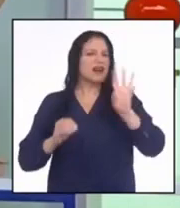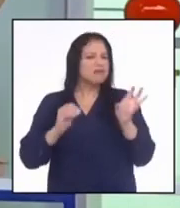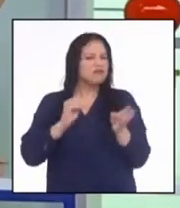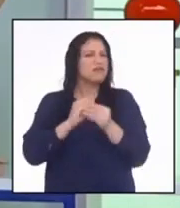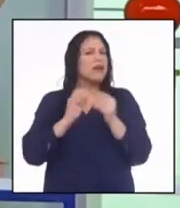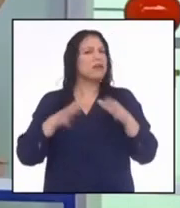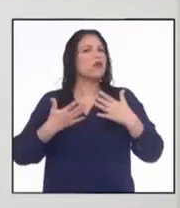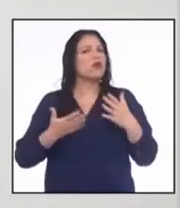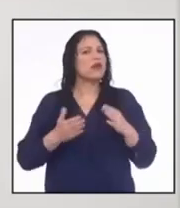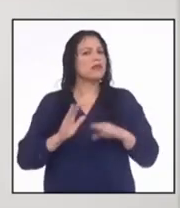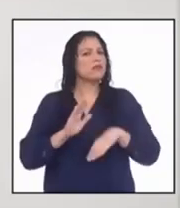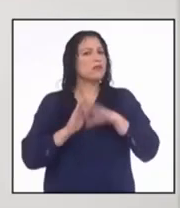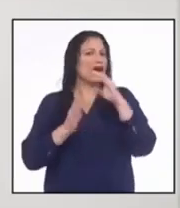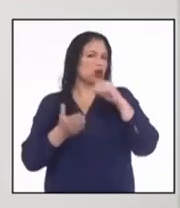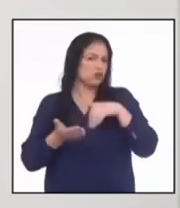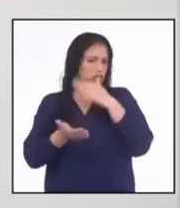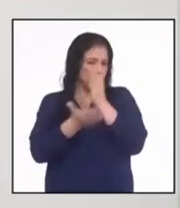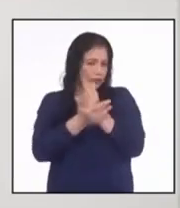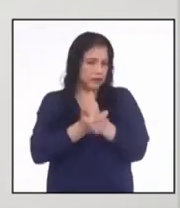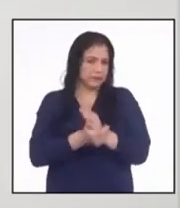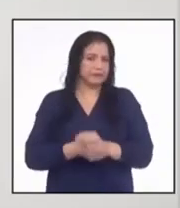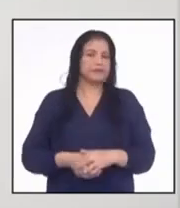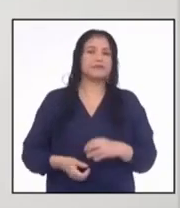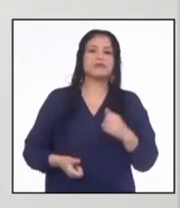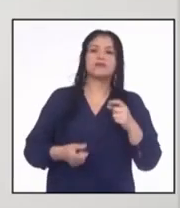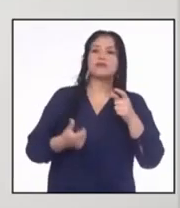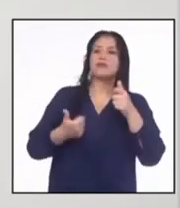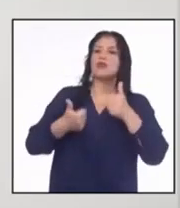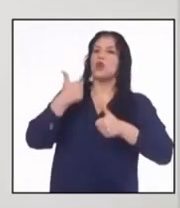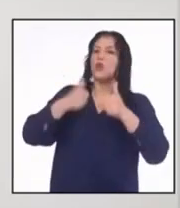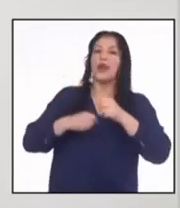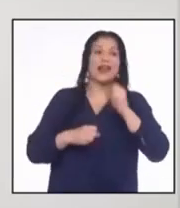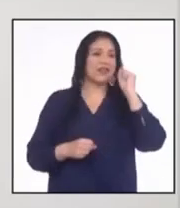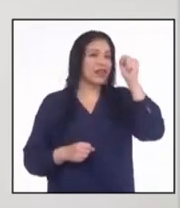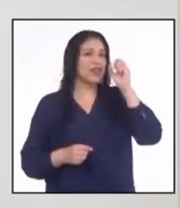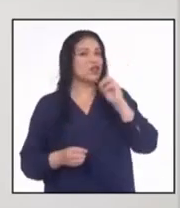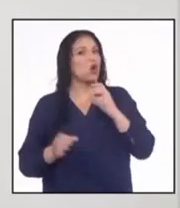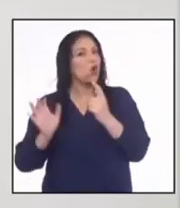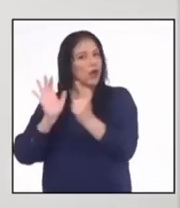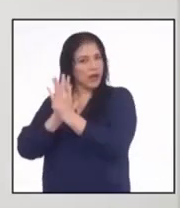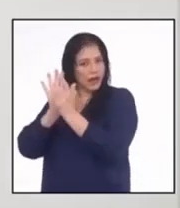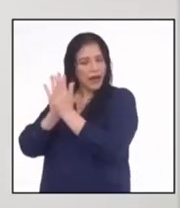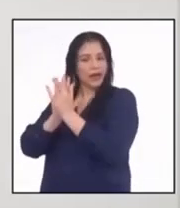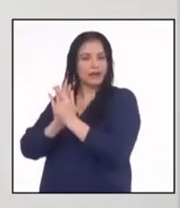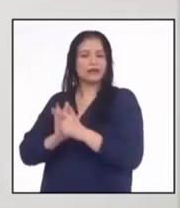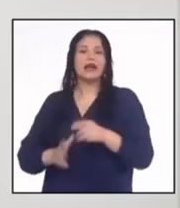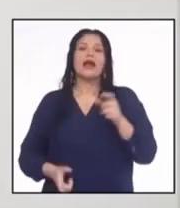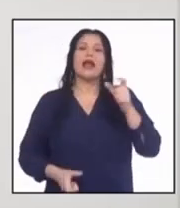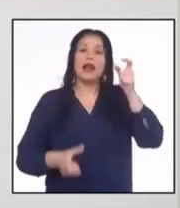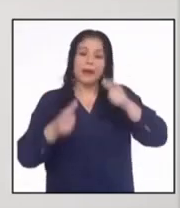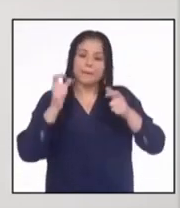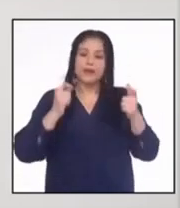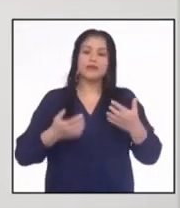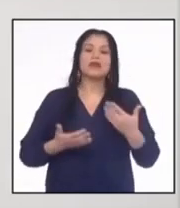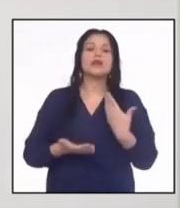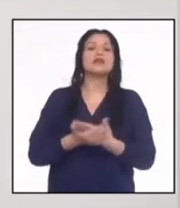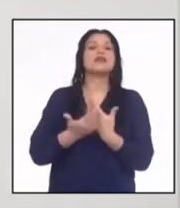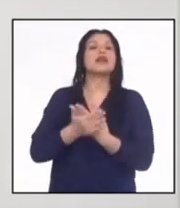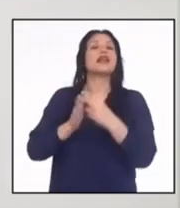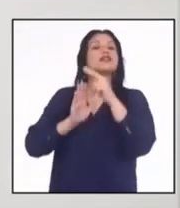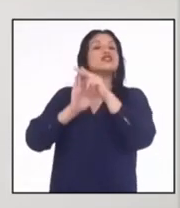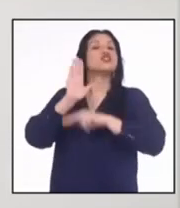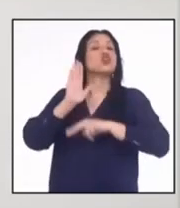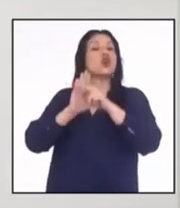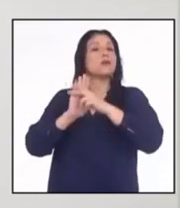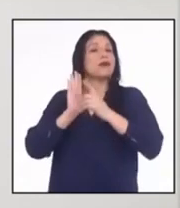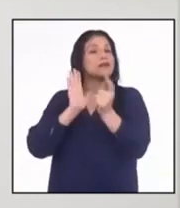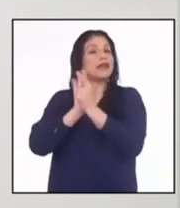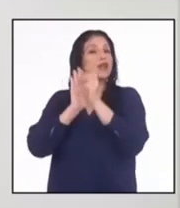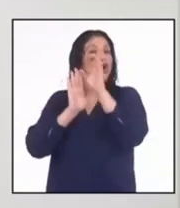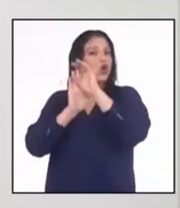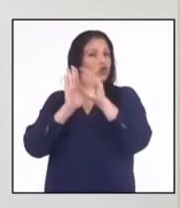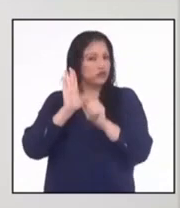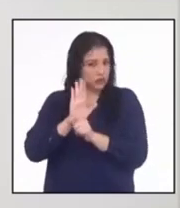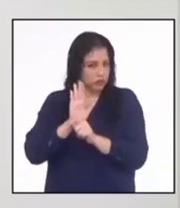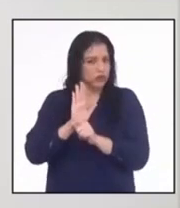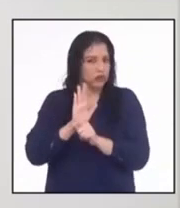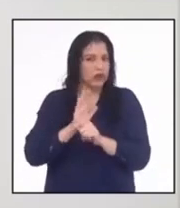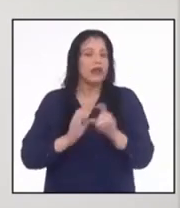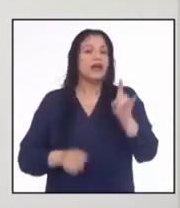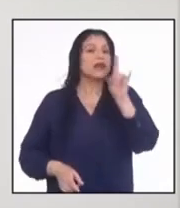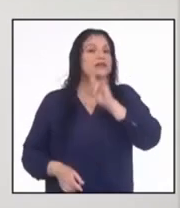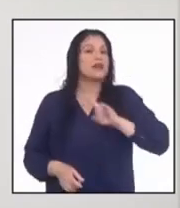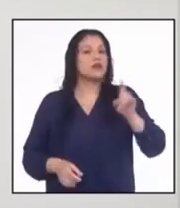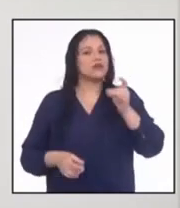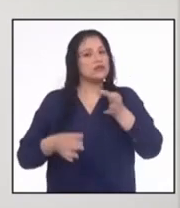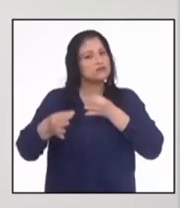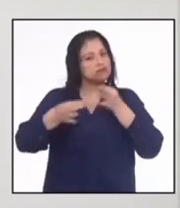dimensiones de los conflictos? De derecho o legales. Las personas apelan a normas, leyes o la Constitución. Están